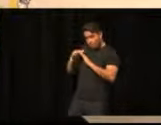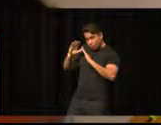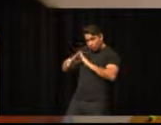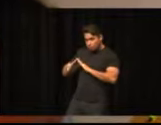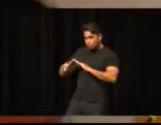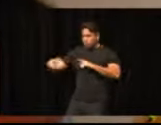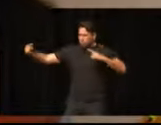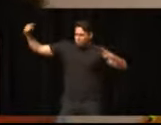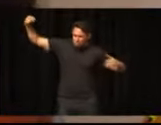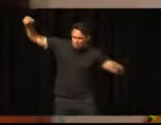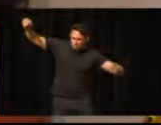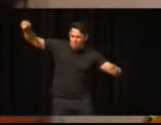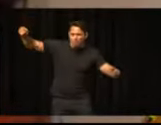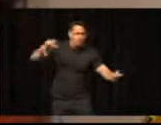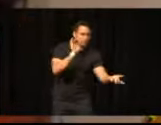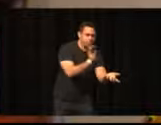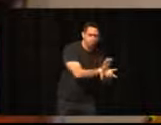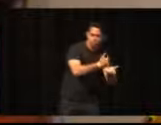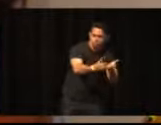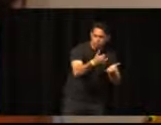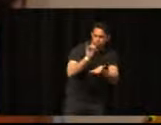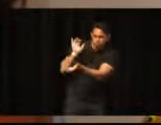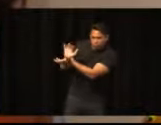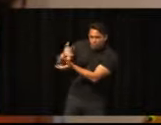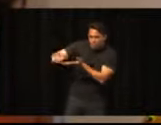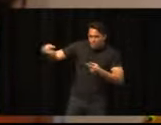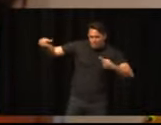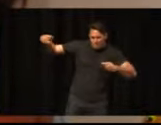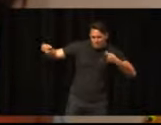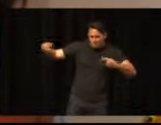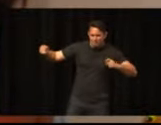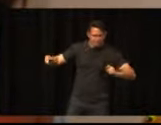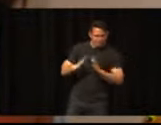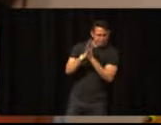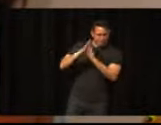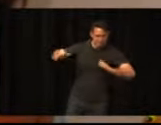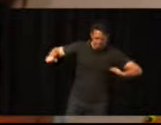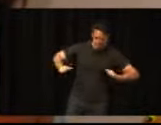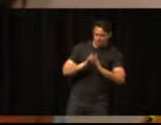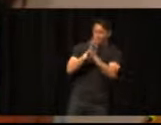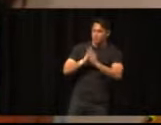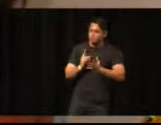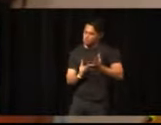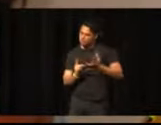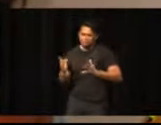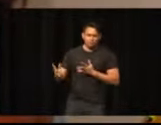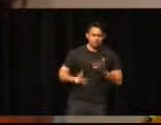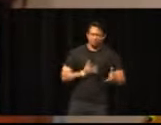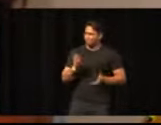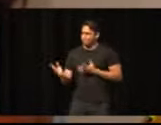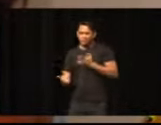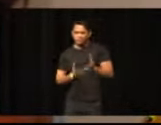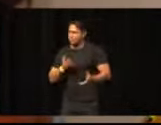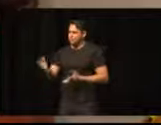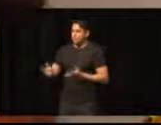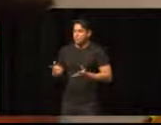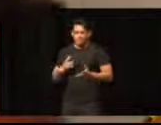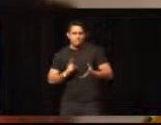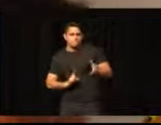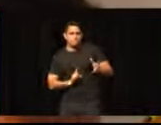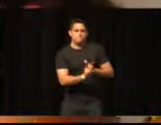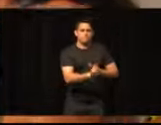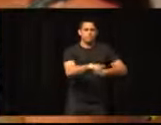y que estaba completamente quebrada por la guerra entre los carteles, y yo